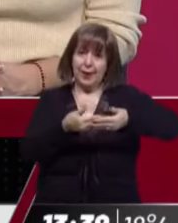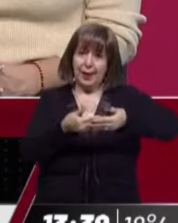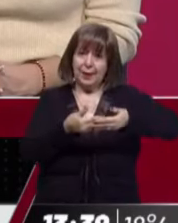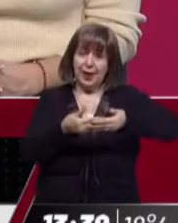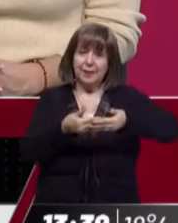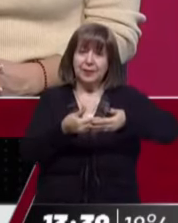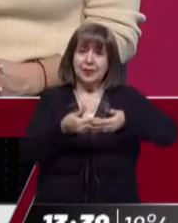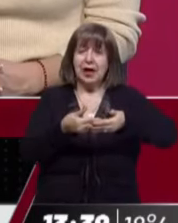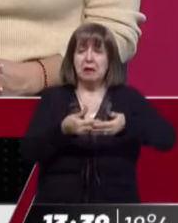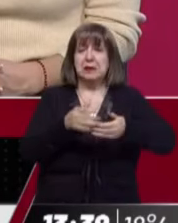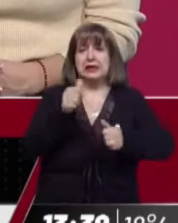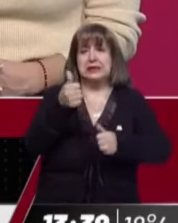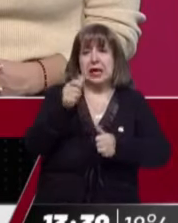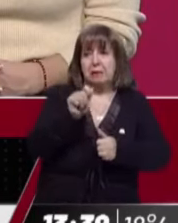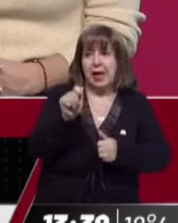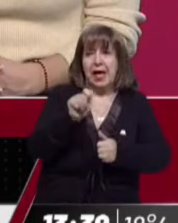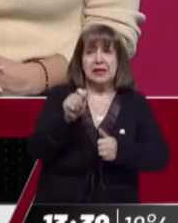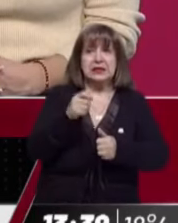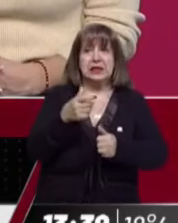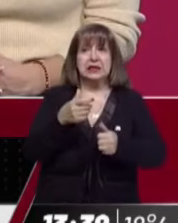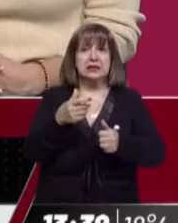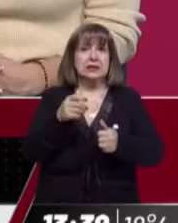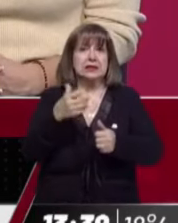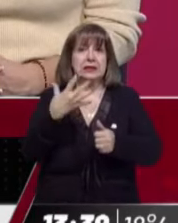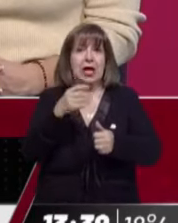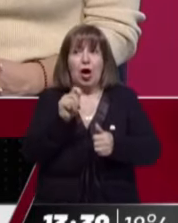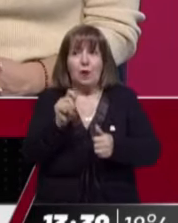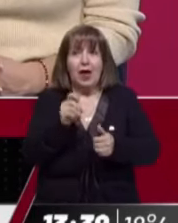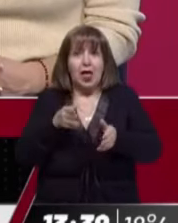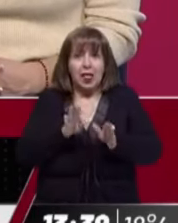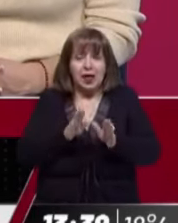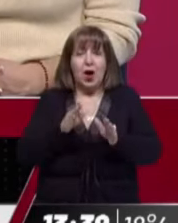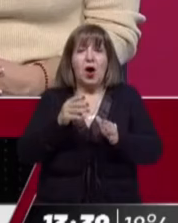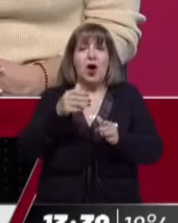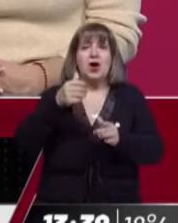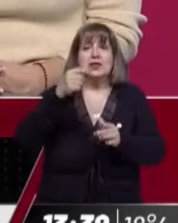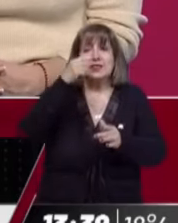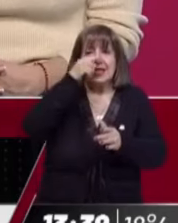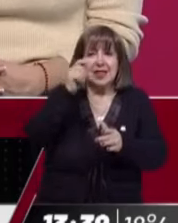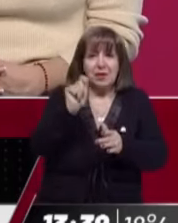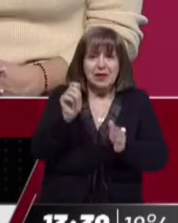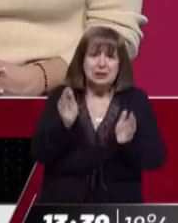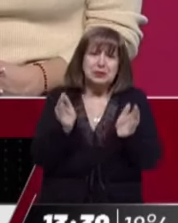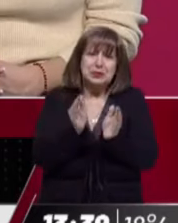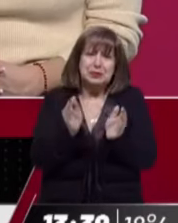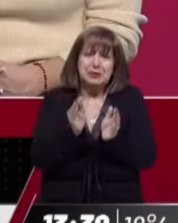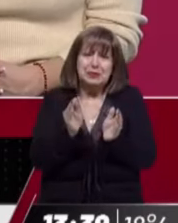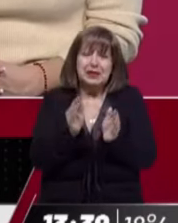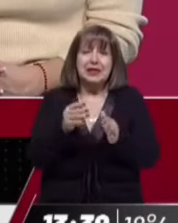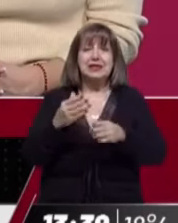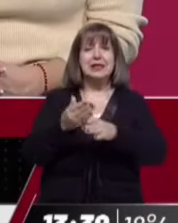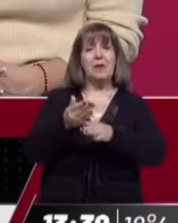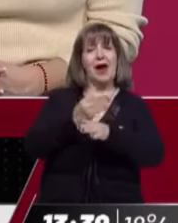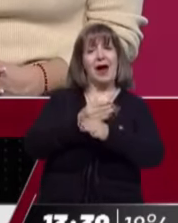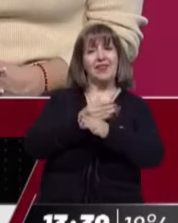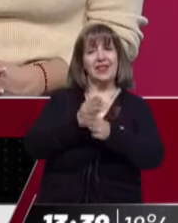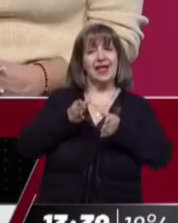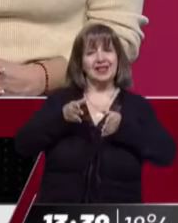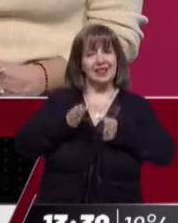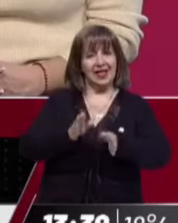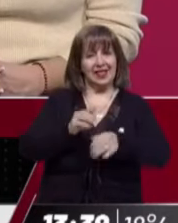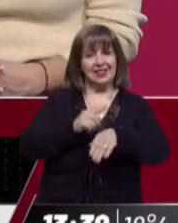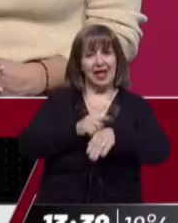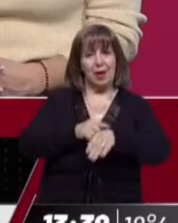red para que tengan ese sueño seguro y una mejor calidad de vida y demás le